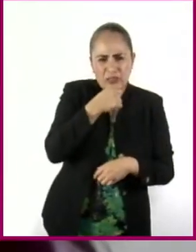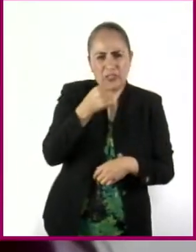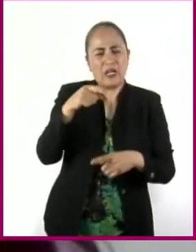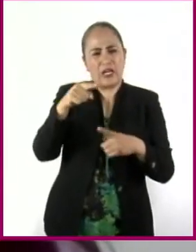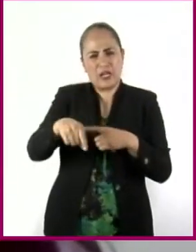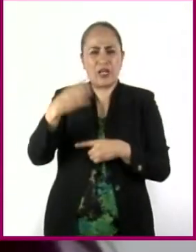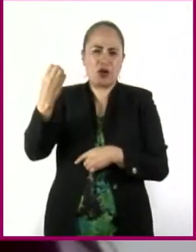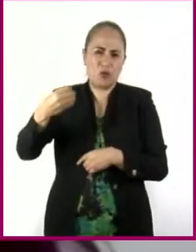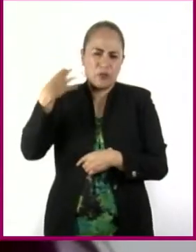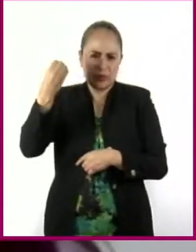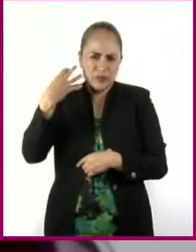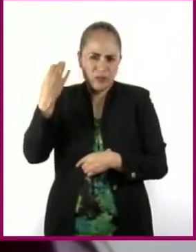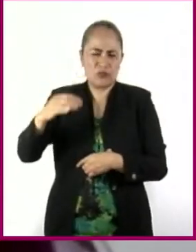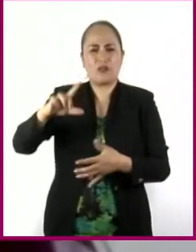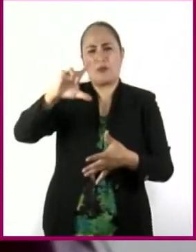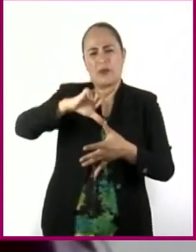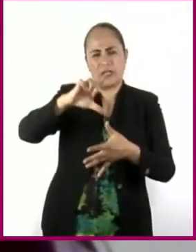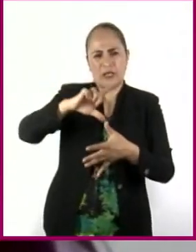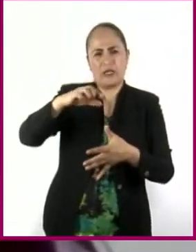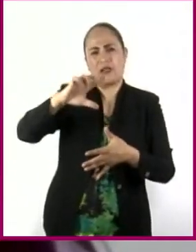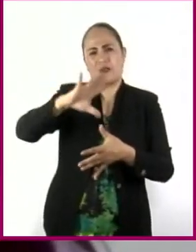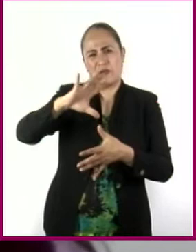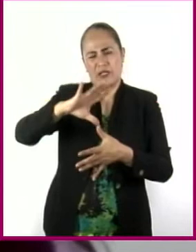de la Protección de los Derechos Humanos,